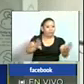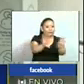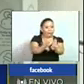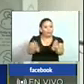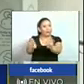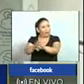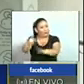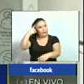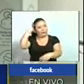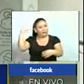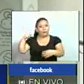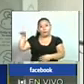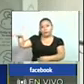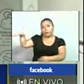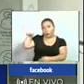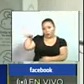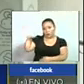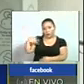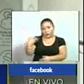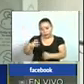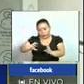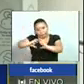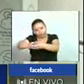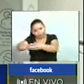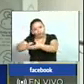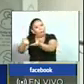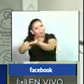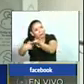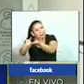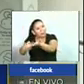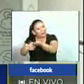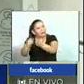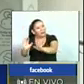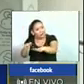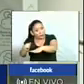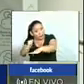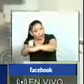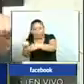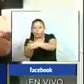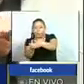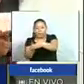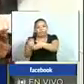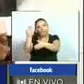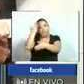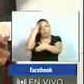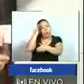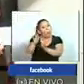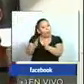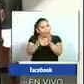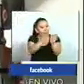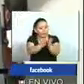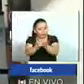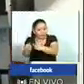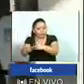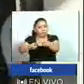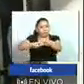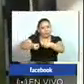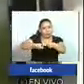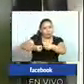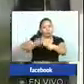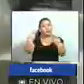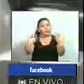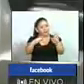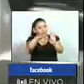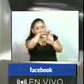marzo, nos hemos venido preparando con un comité especial que fue creado con el objetivo de poder tener este control. Desarrollamos